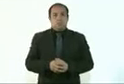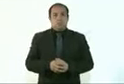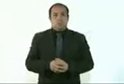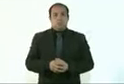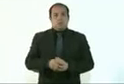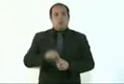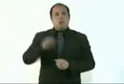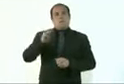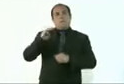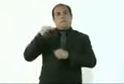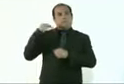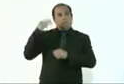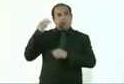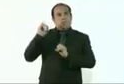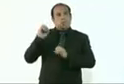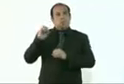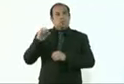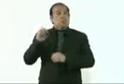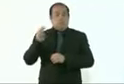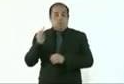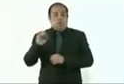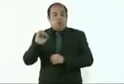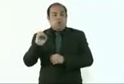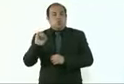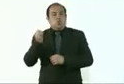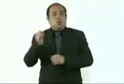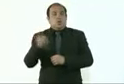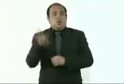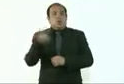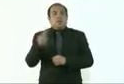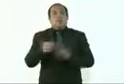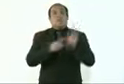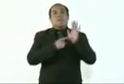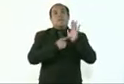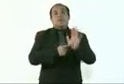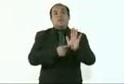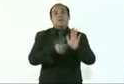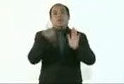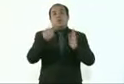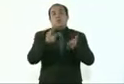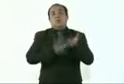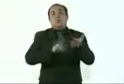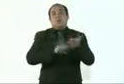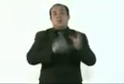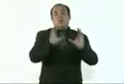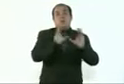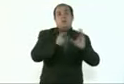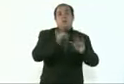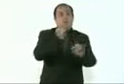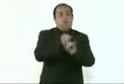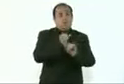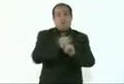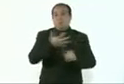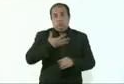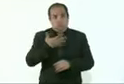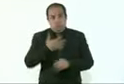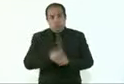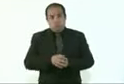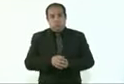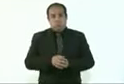en mayo y junio, pues básicamente deben de presentar los dos documentos que ya habíamos comentado. El certificado digital, si no lo